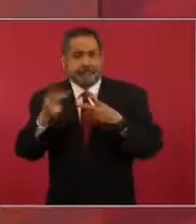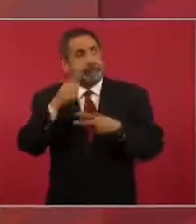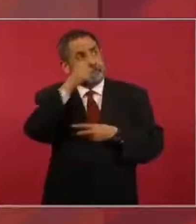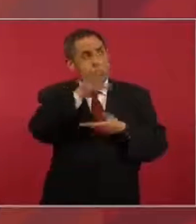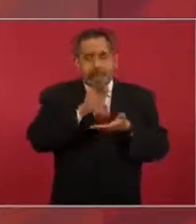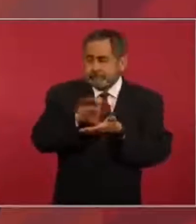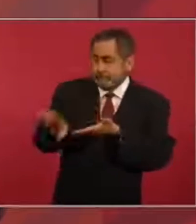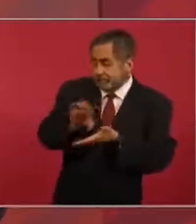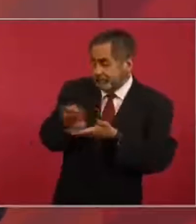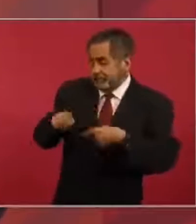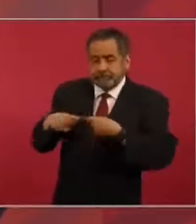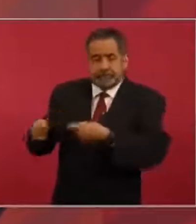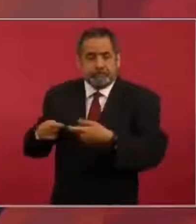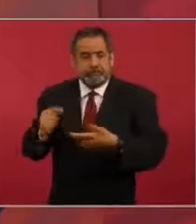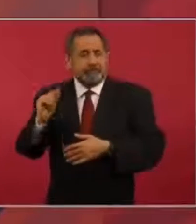acaban de autorizar